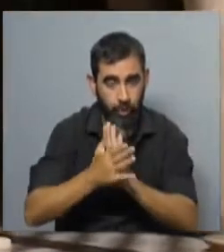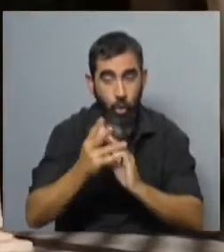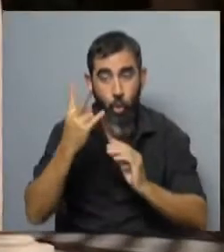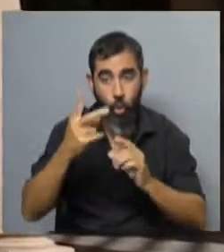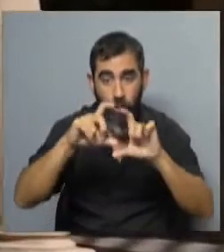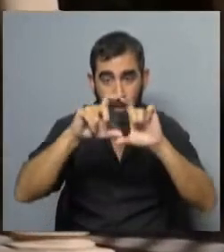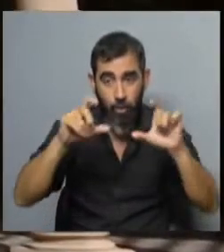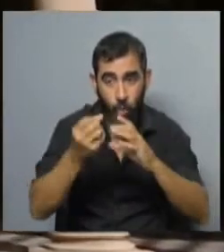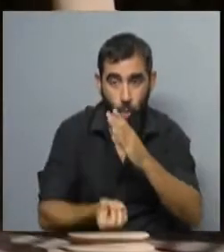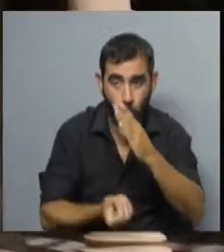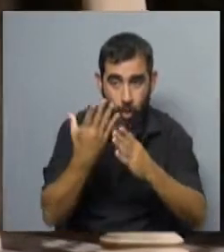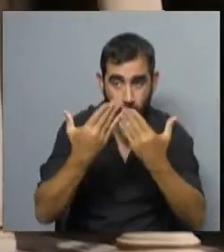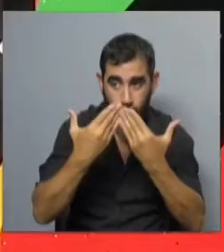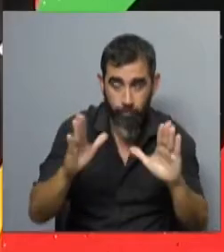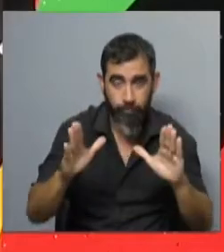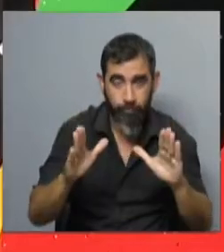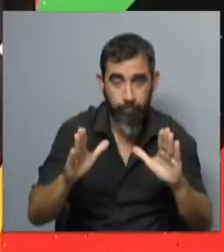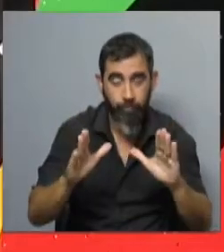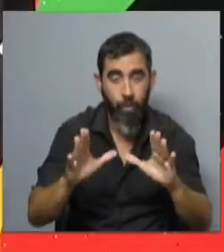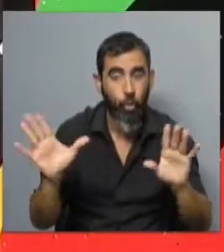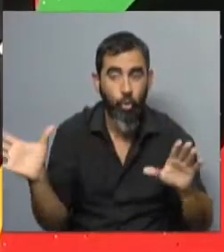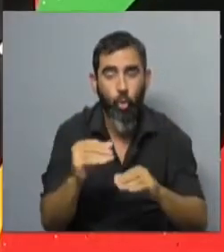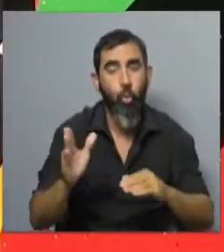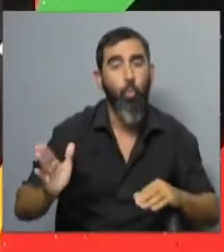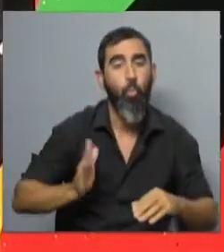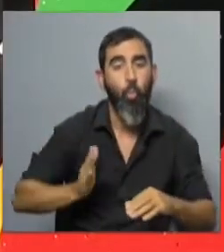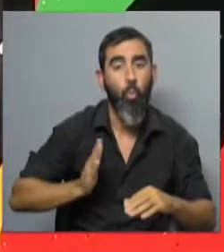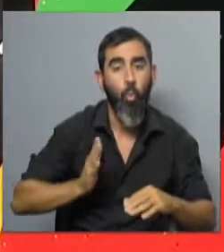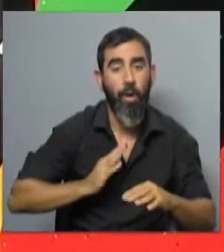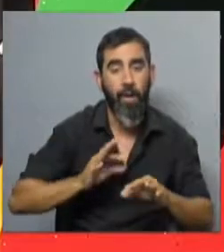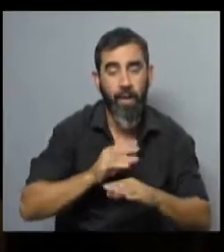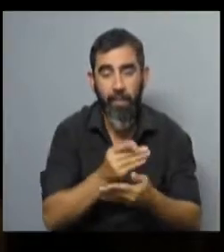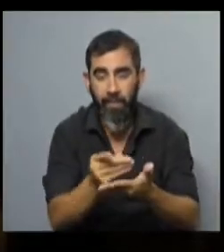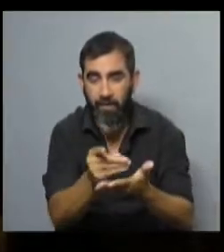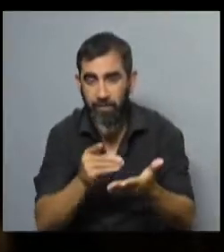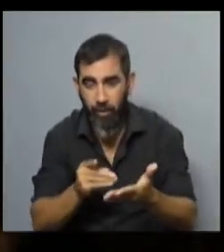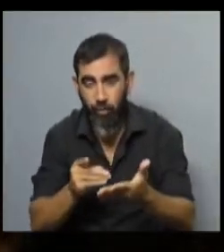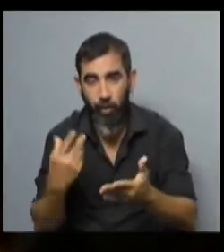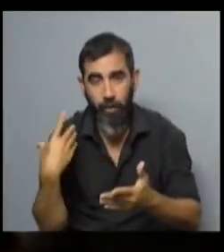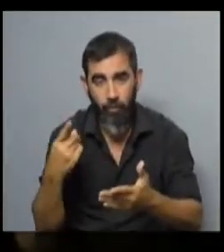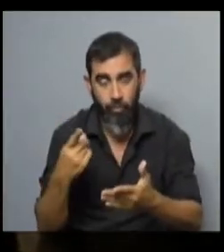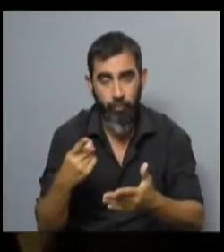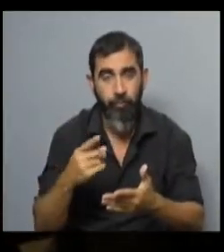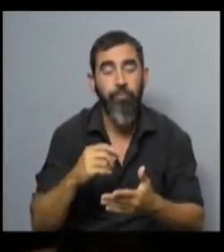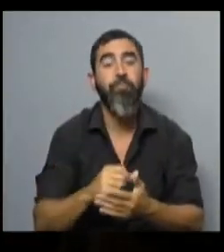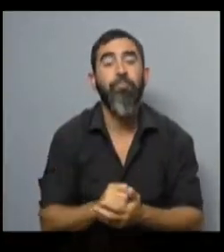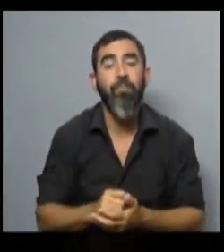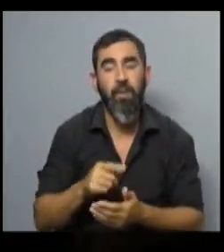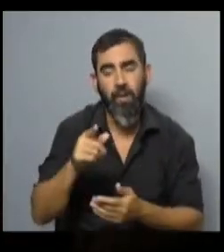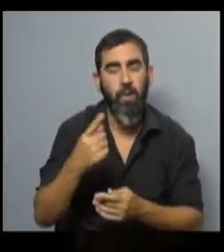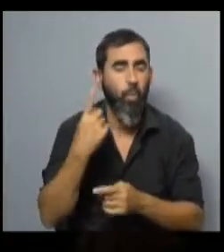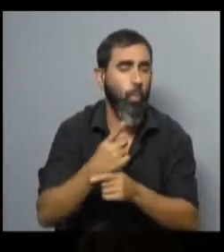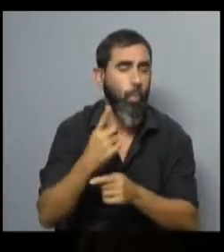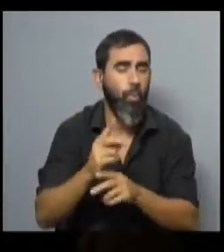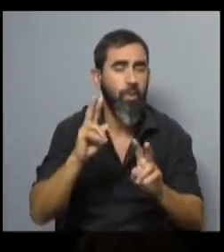estrenamos ahora son completamente equipos de mujeres de la parte de diseño y dirección. En la Sala Grande va Leonor junto a sí, con una versión